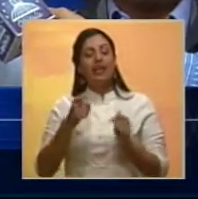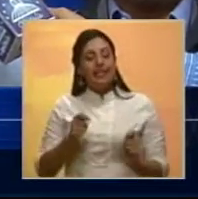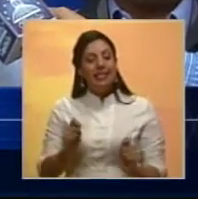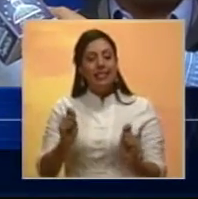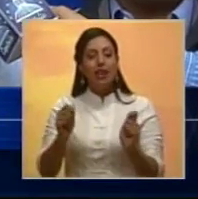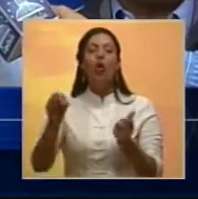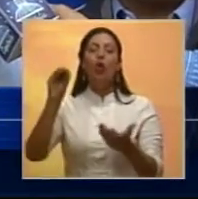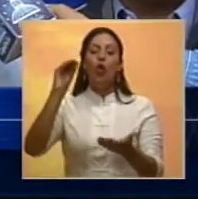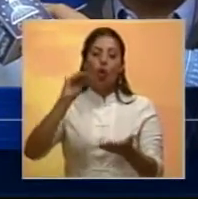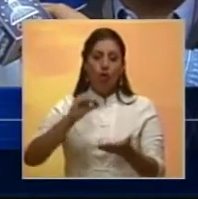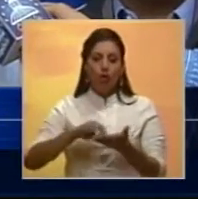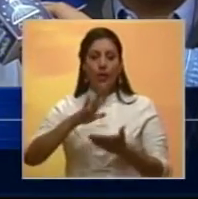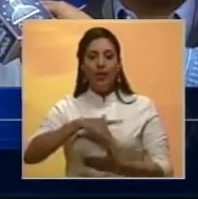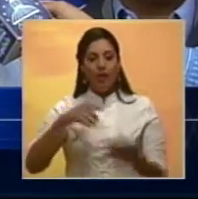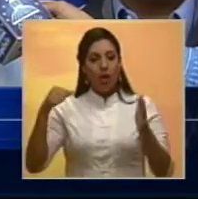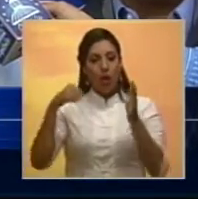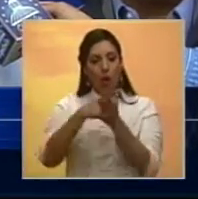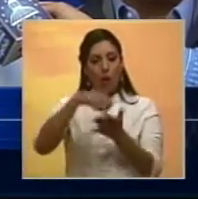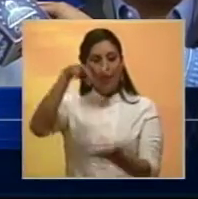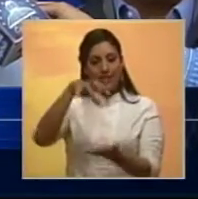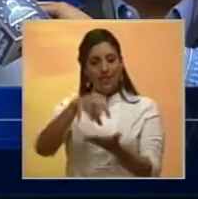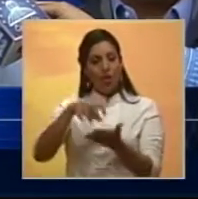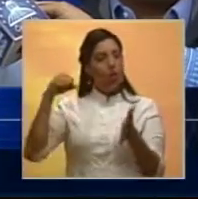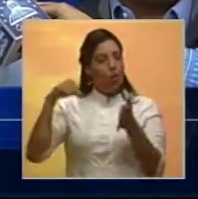intenta nuevamente dar un golpe de Estado